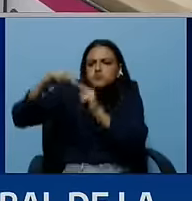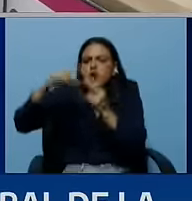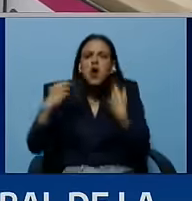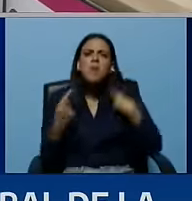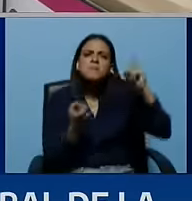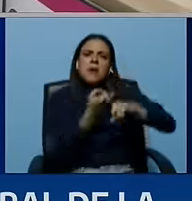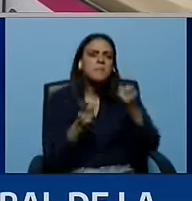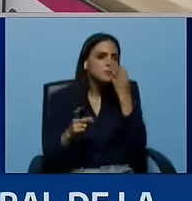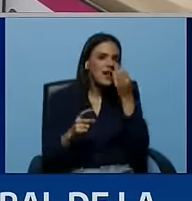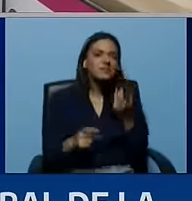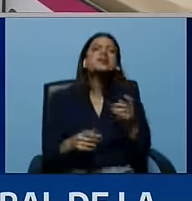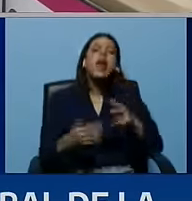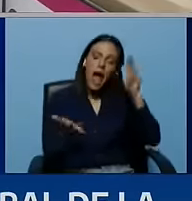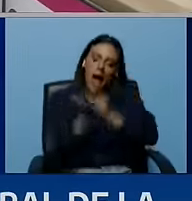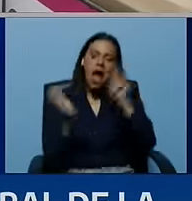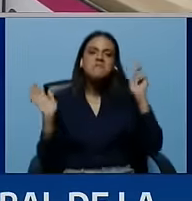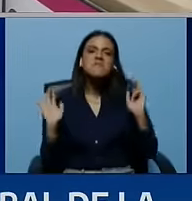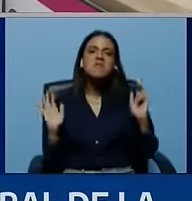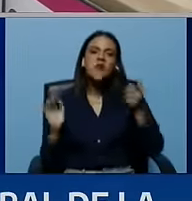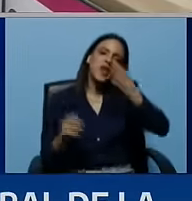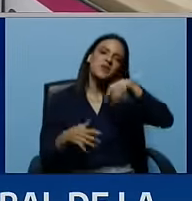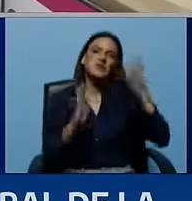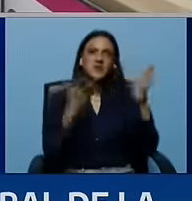Bueno, aprobado.